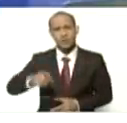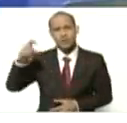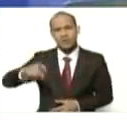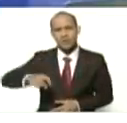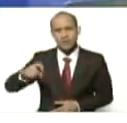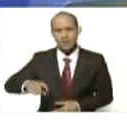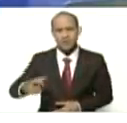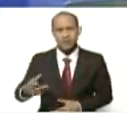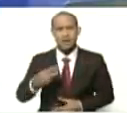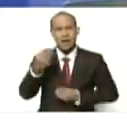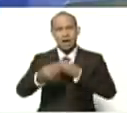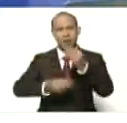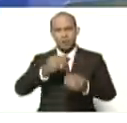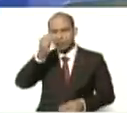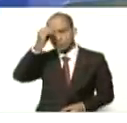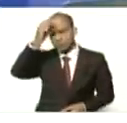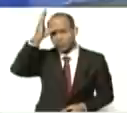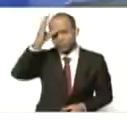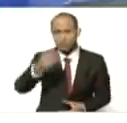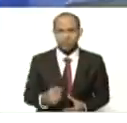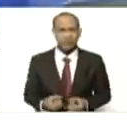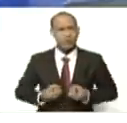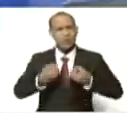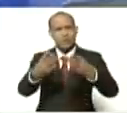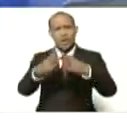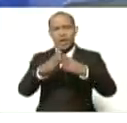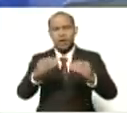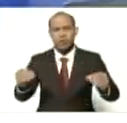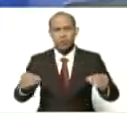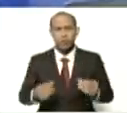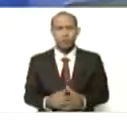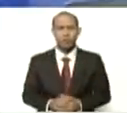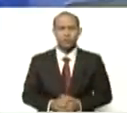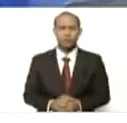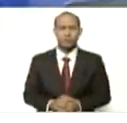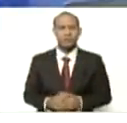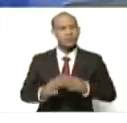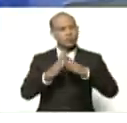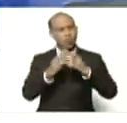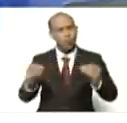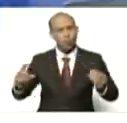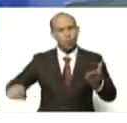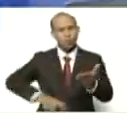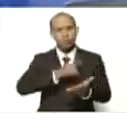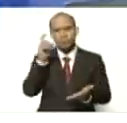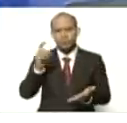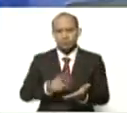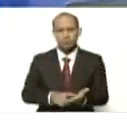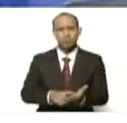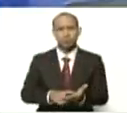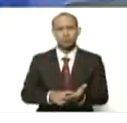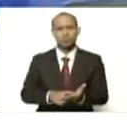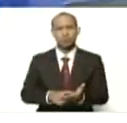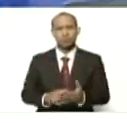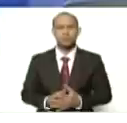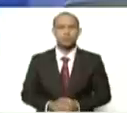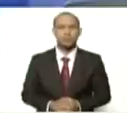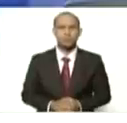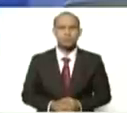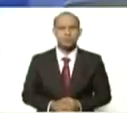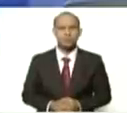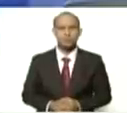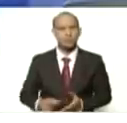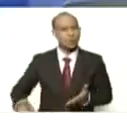tener las capacidades garantizar todo todo garantizar todo